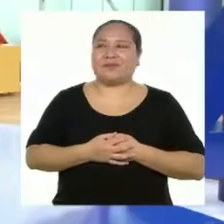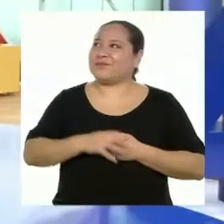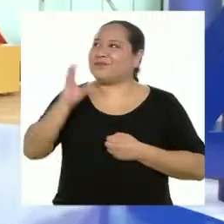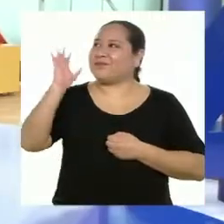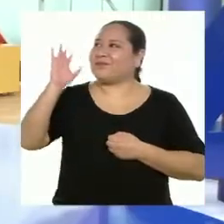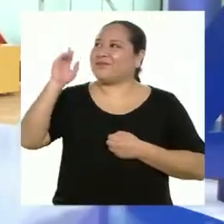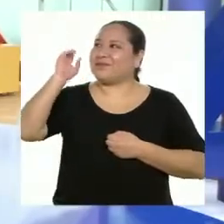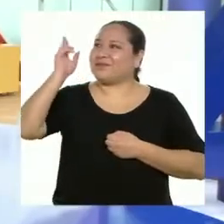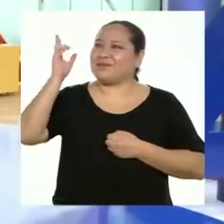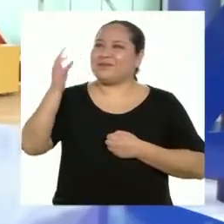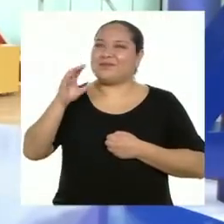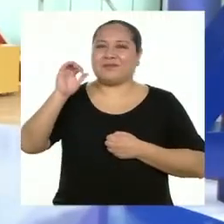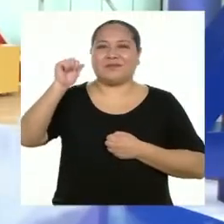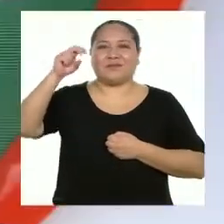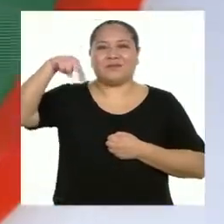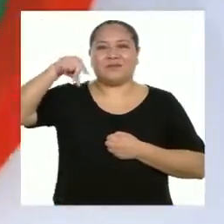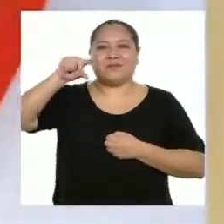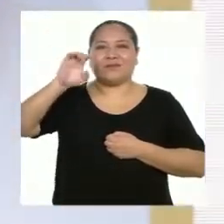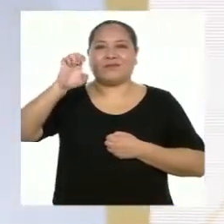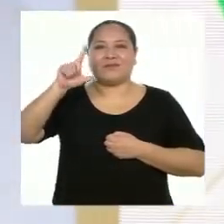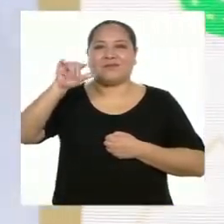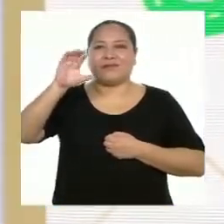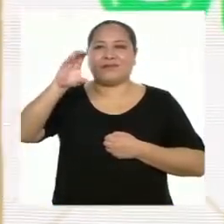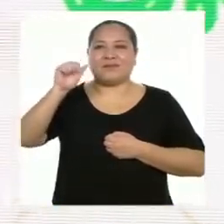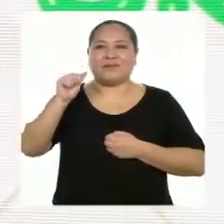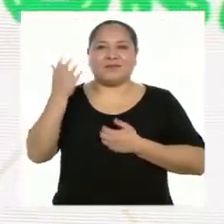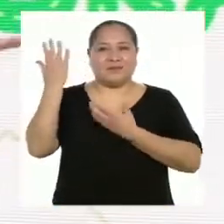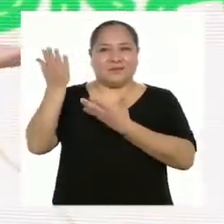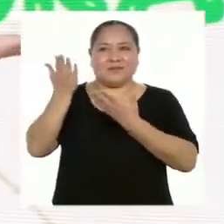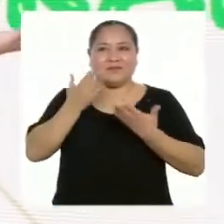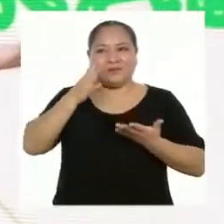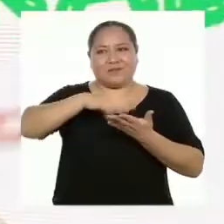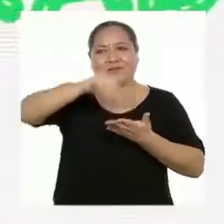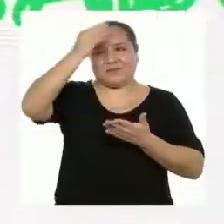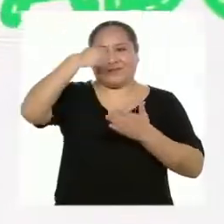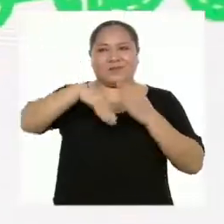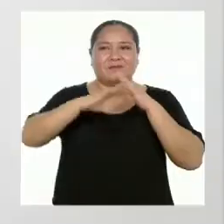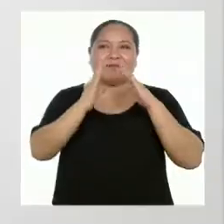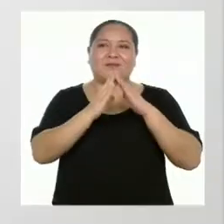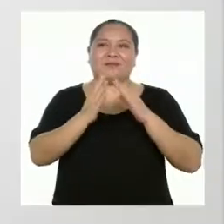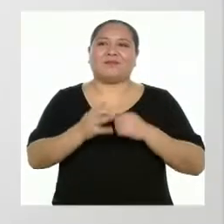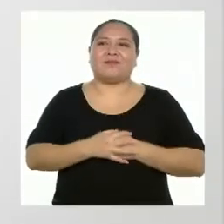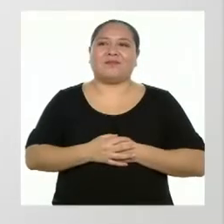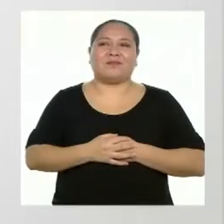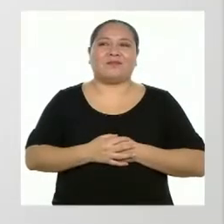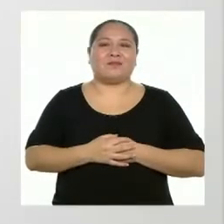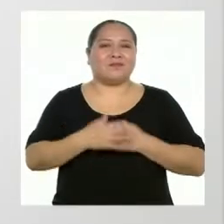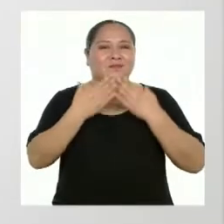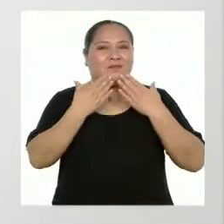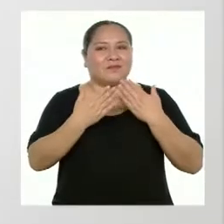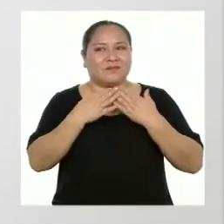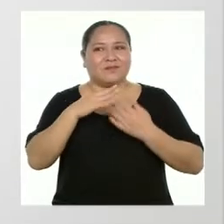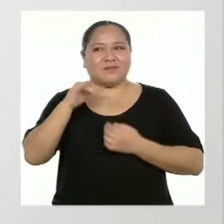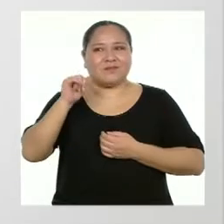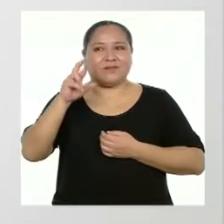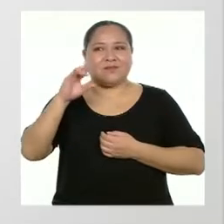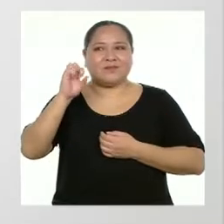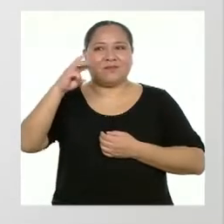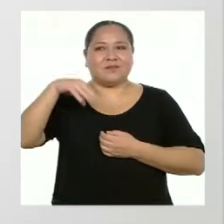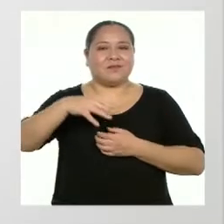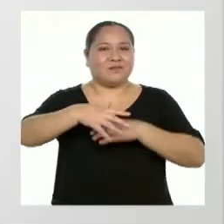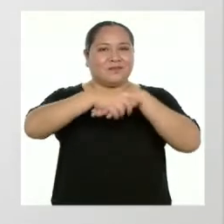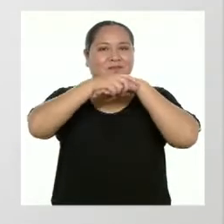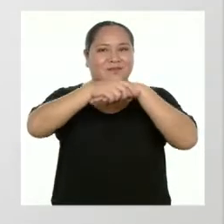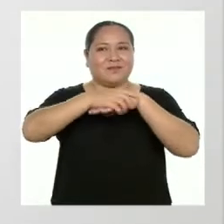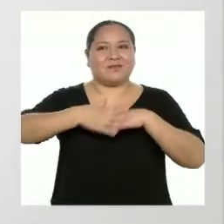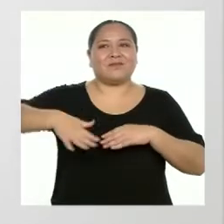Hola, profesora Angélica Carguás. Bienvenida a Aprendo en Casa. Gracias, Yaremis. Saludos a todas y